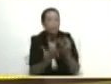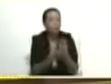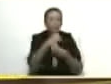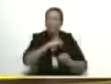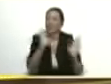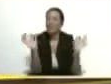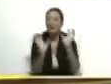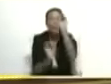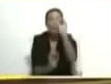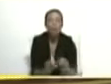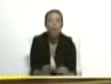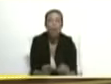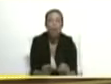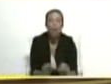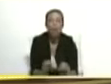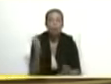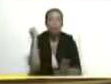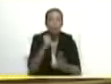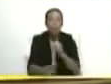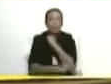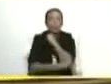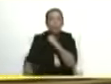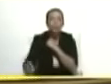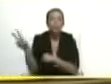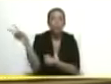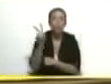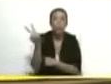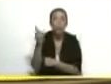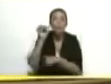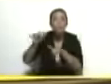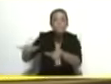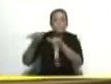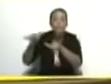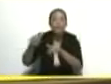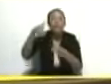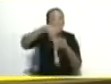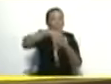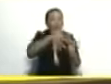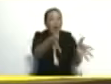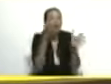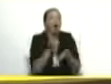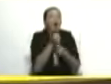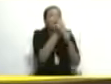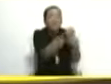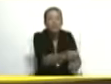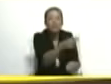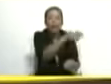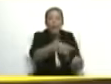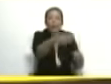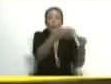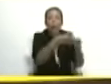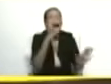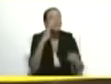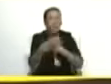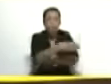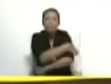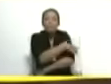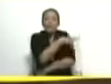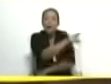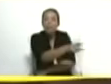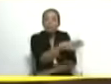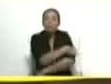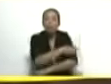contrario. Le clavó por la espalda una puñalada al propio pueblo que había votado por ellos. Así es la derecha, así